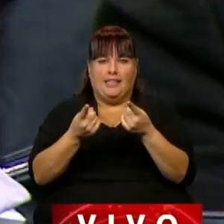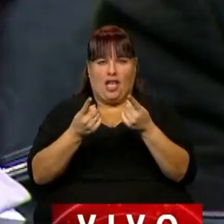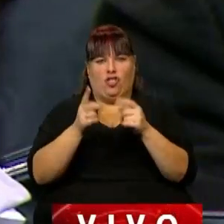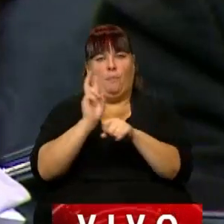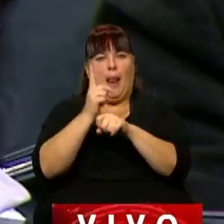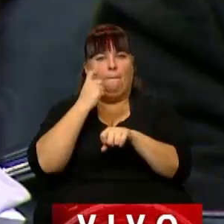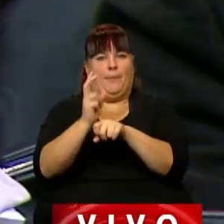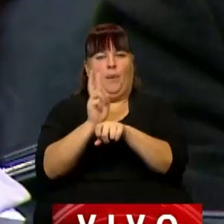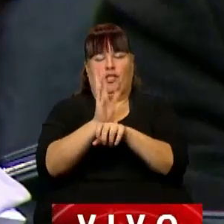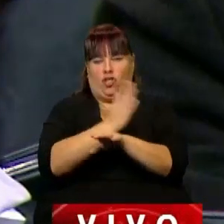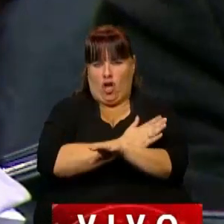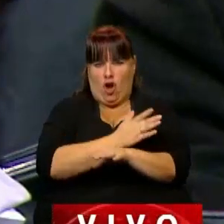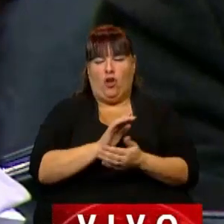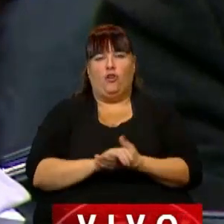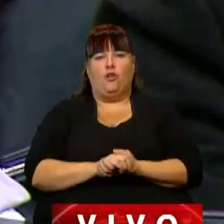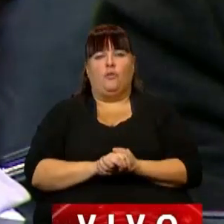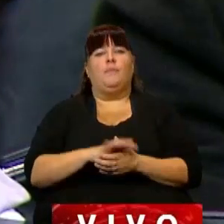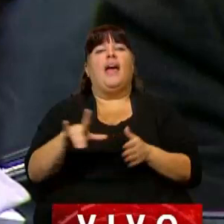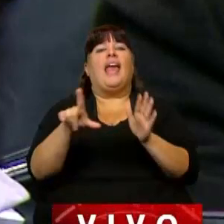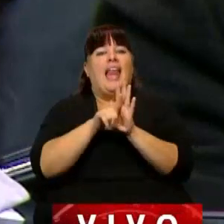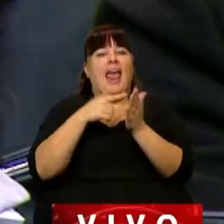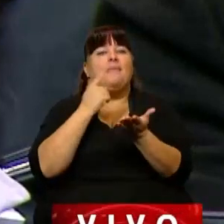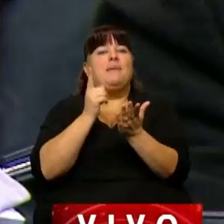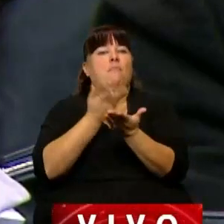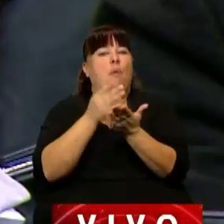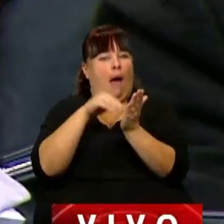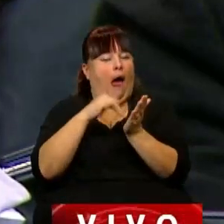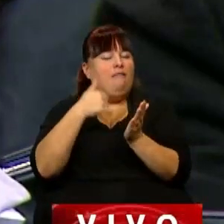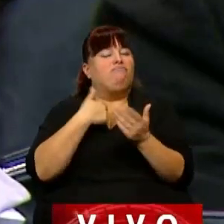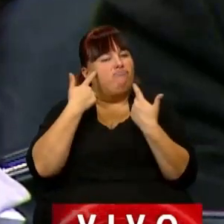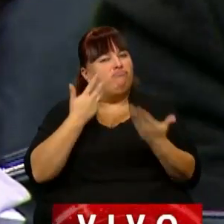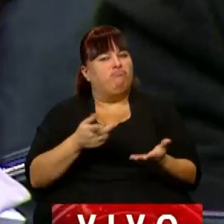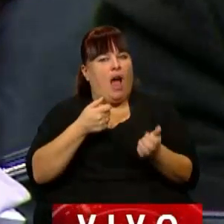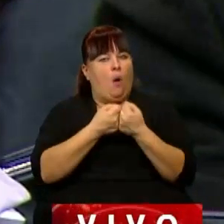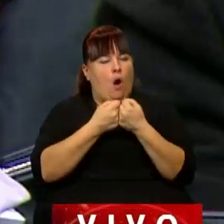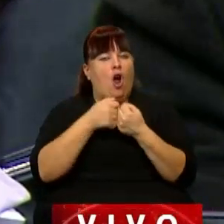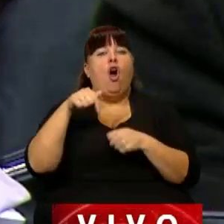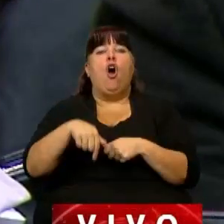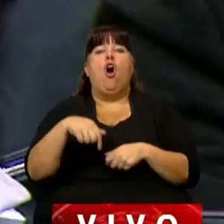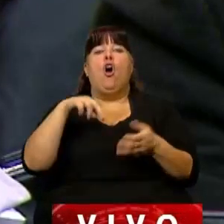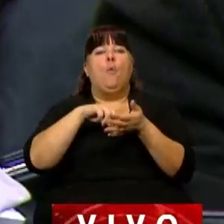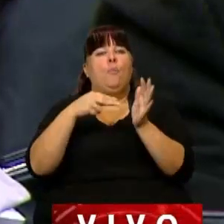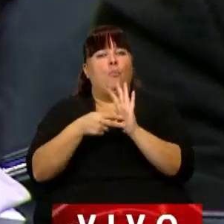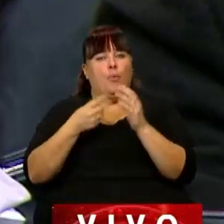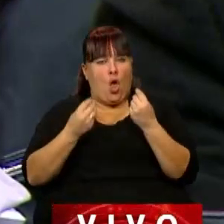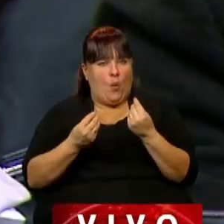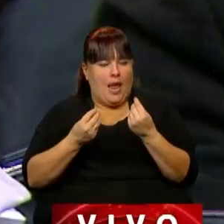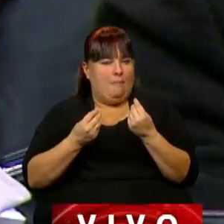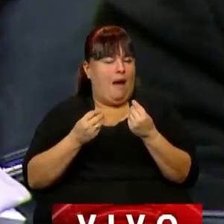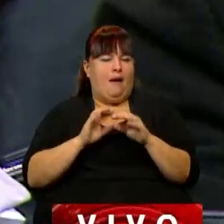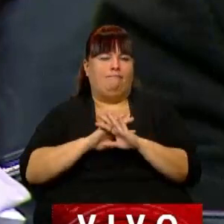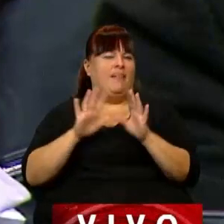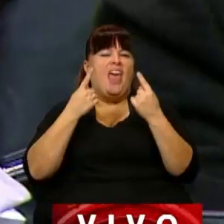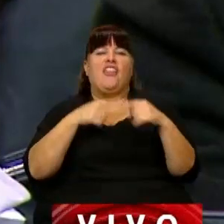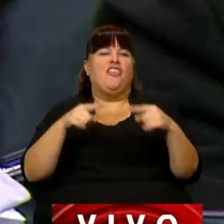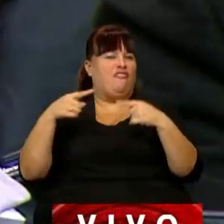de prevención que la ley está proponiendo. Hoy la problemática es